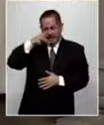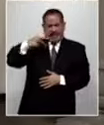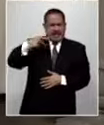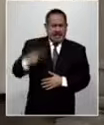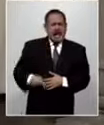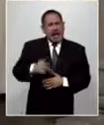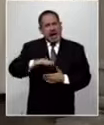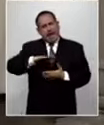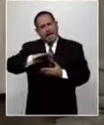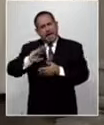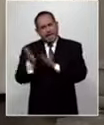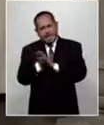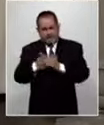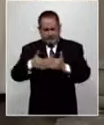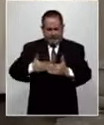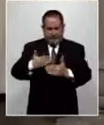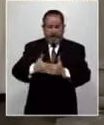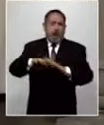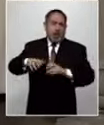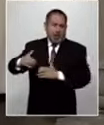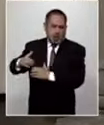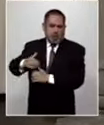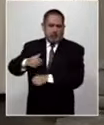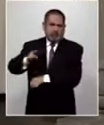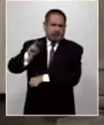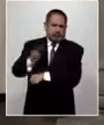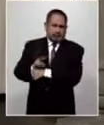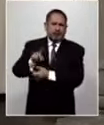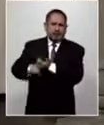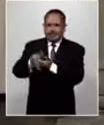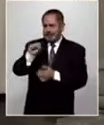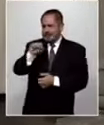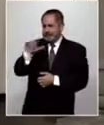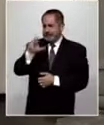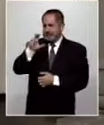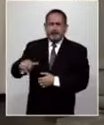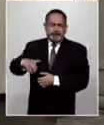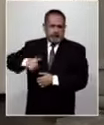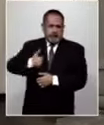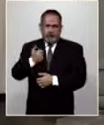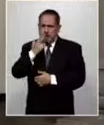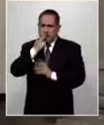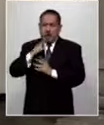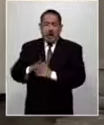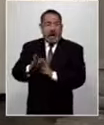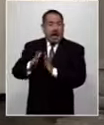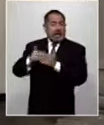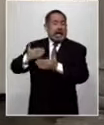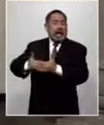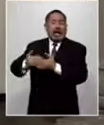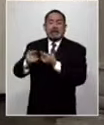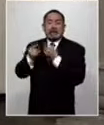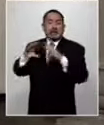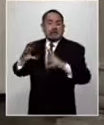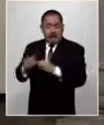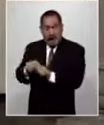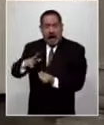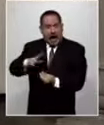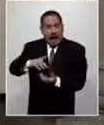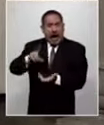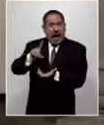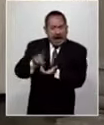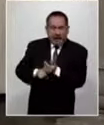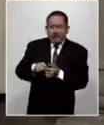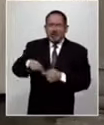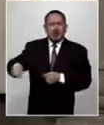patrimonio documental que resguarda la Suprema Corte de Justicia. En los expedientes que conforman el archivo histórico se conserva la memoria de